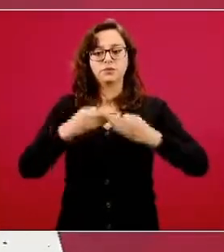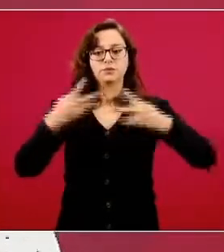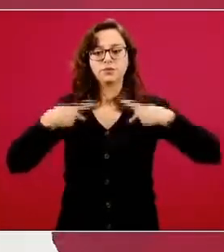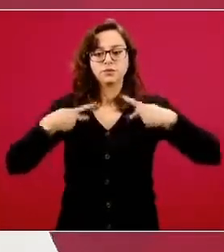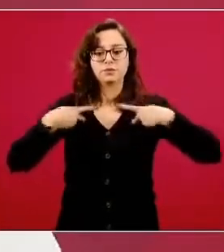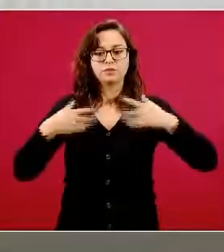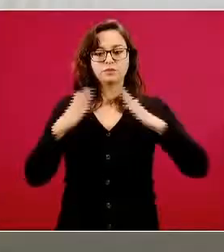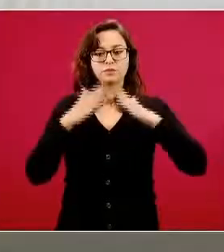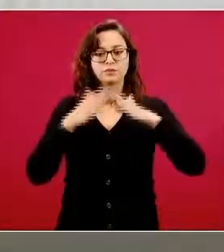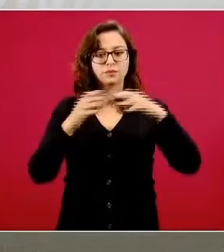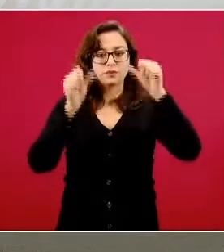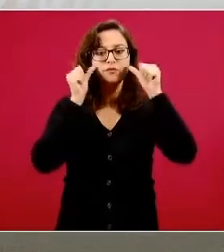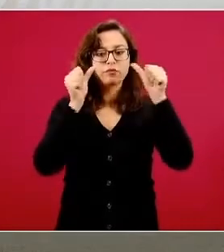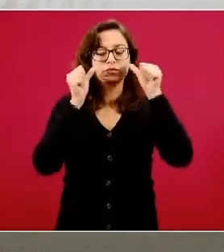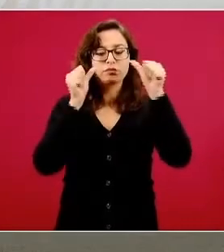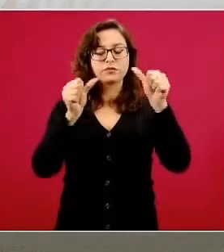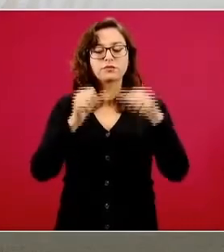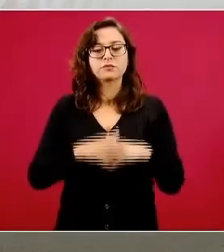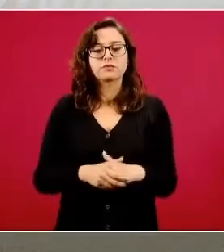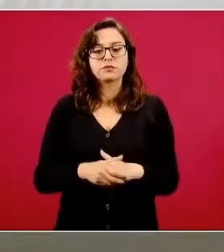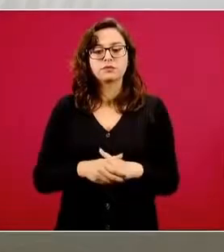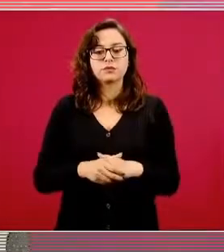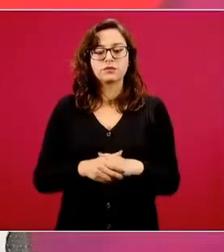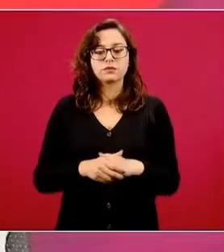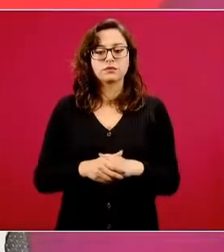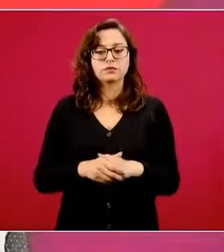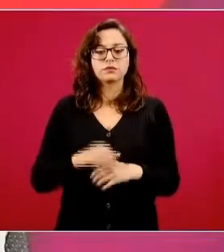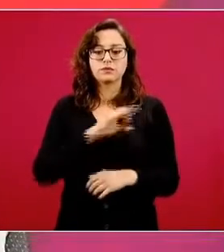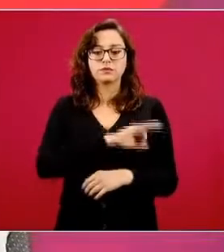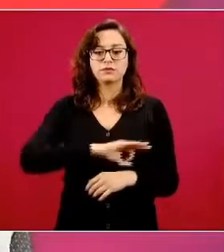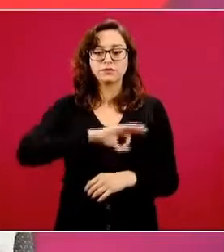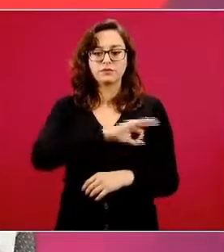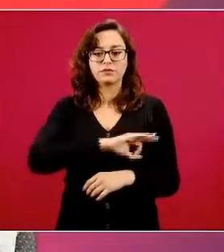en sus casas. Tengan